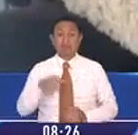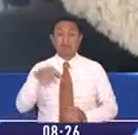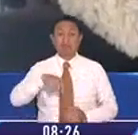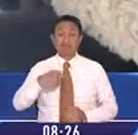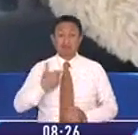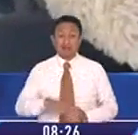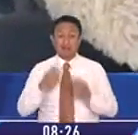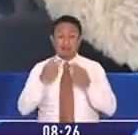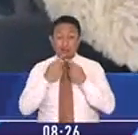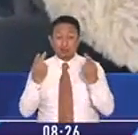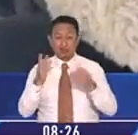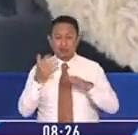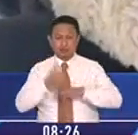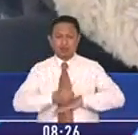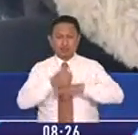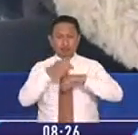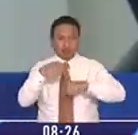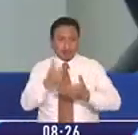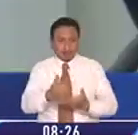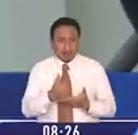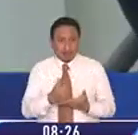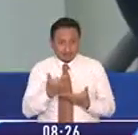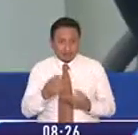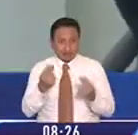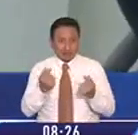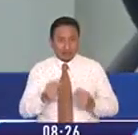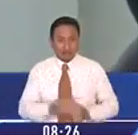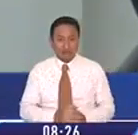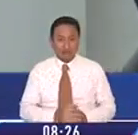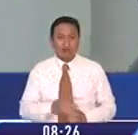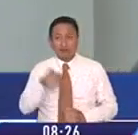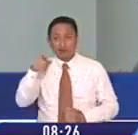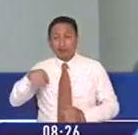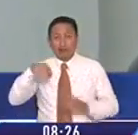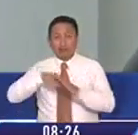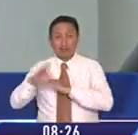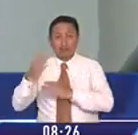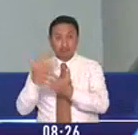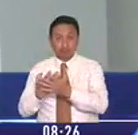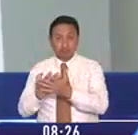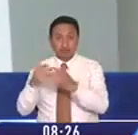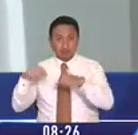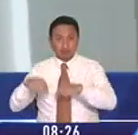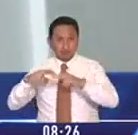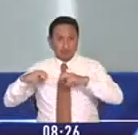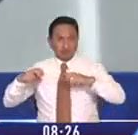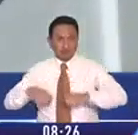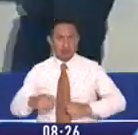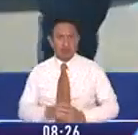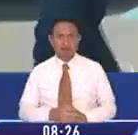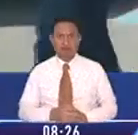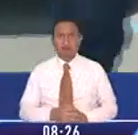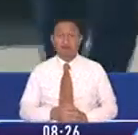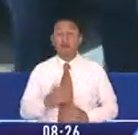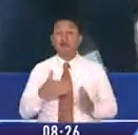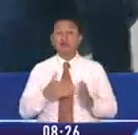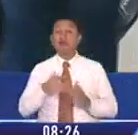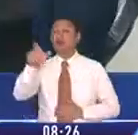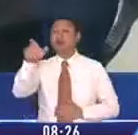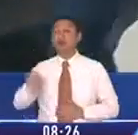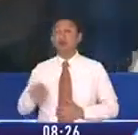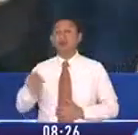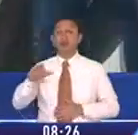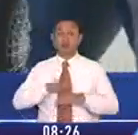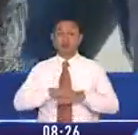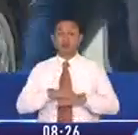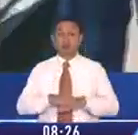hacer público para ver si la justicia se conduele y actúa y dicta una orden de captura con fines investigativos en contra del supuesto violador,